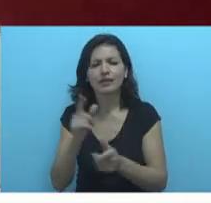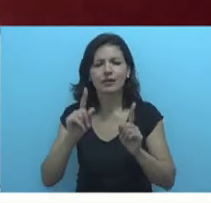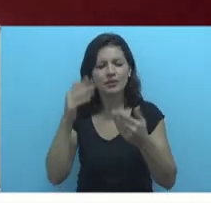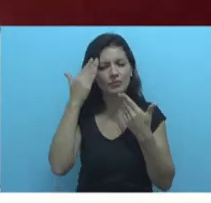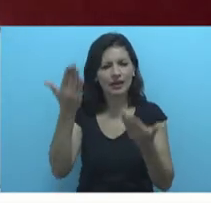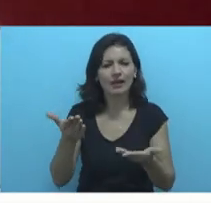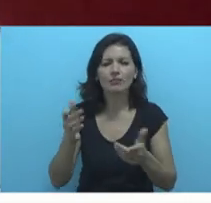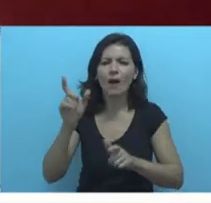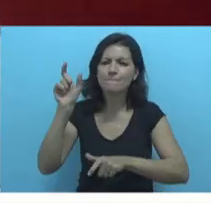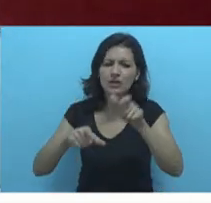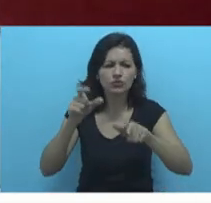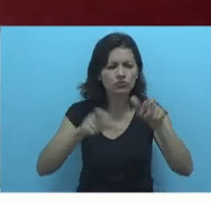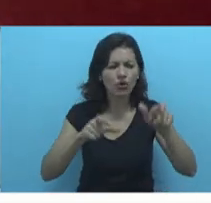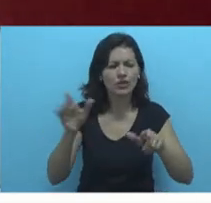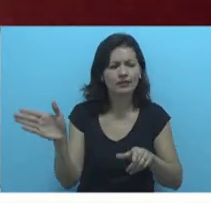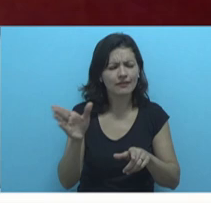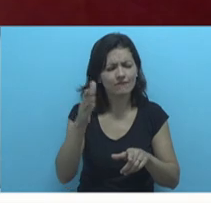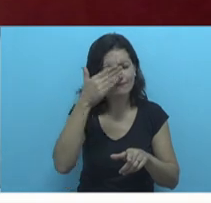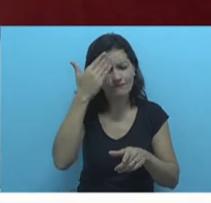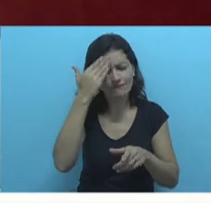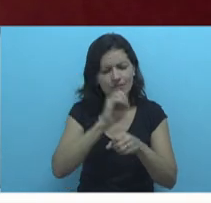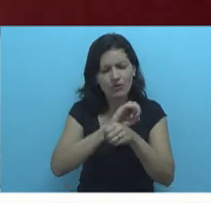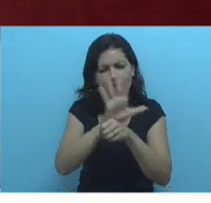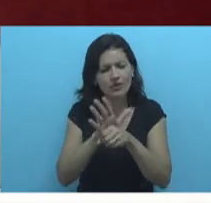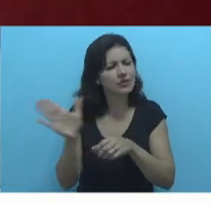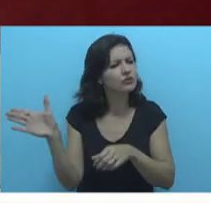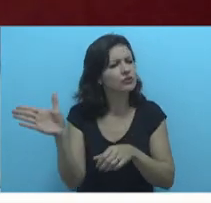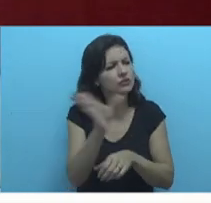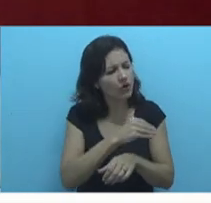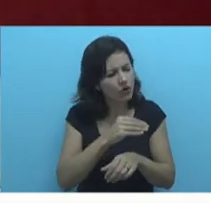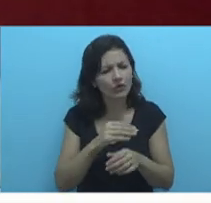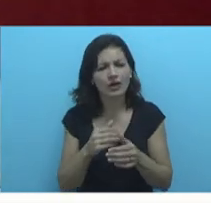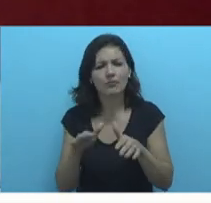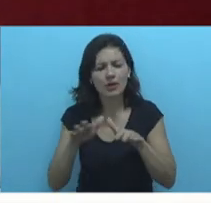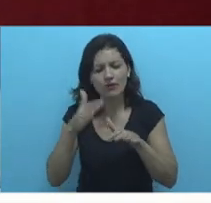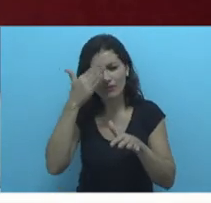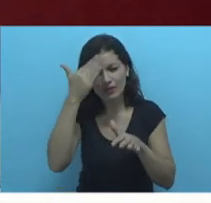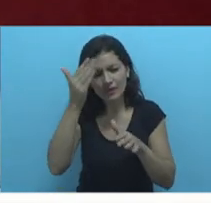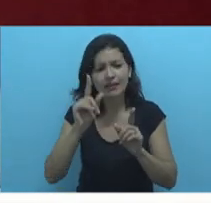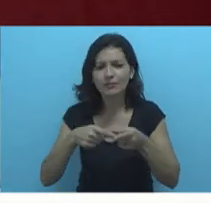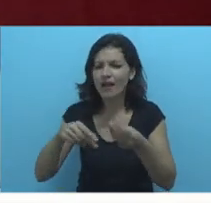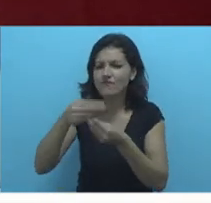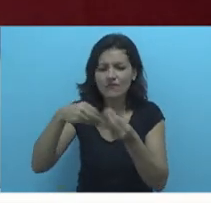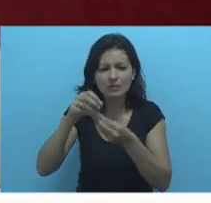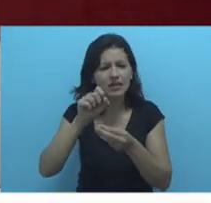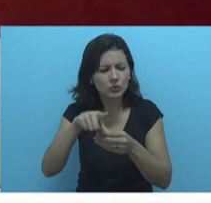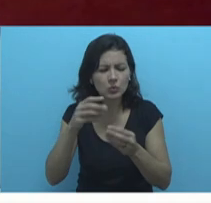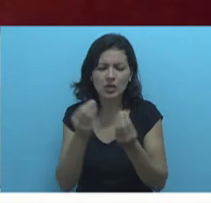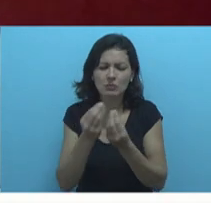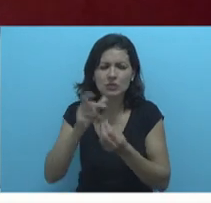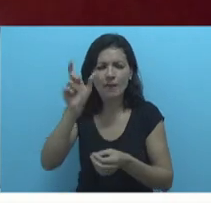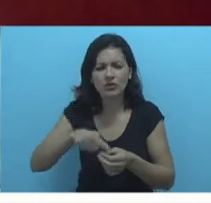las personas que están pasando por este momento de crisis, de enfermedad y de pérdida. Y nos